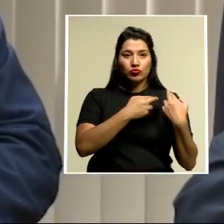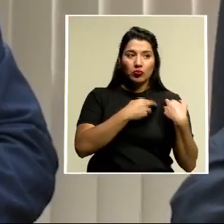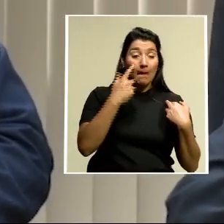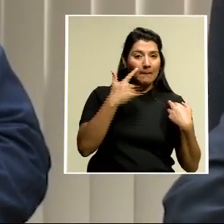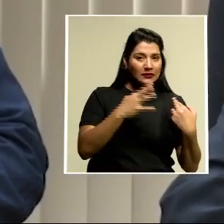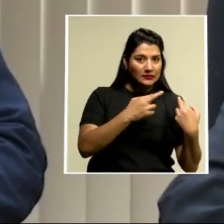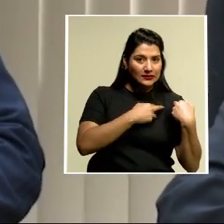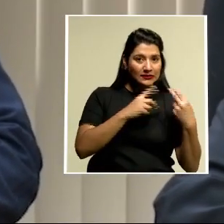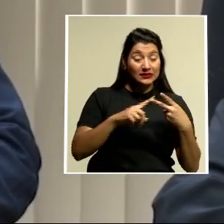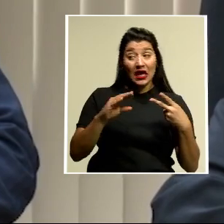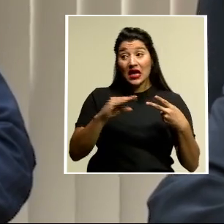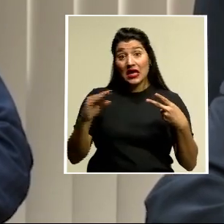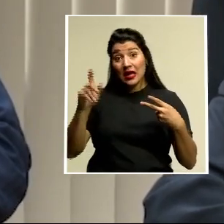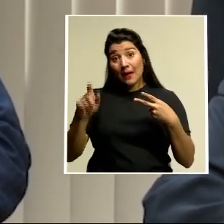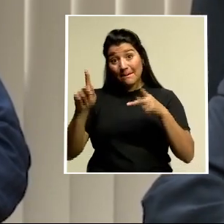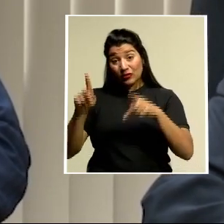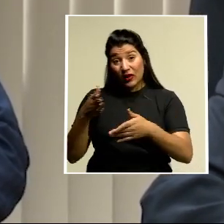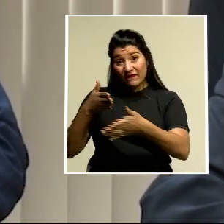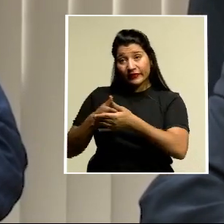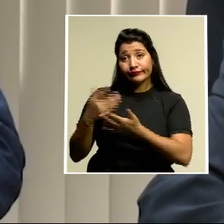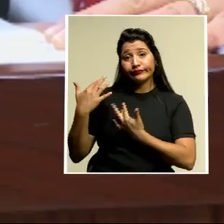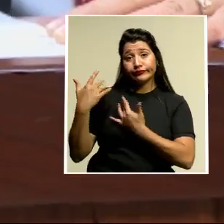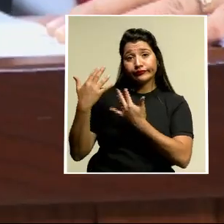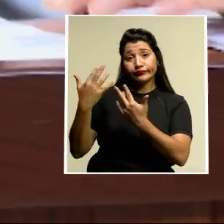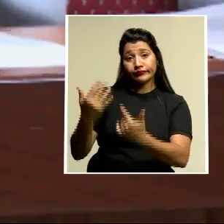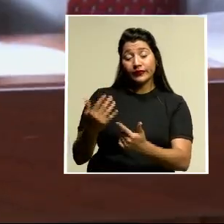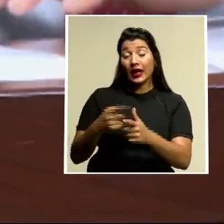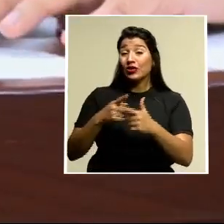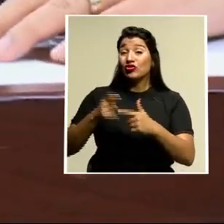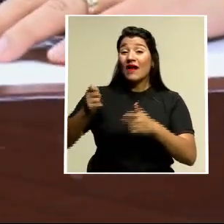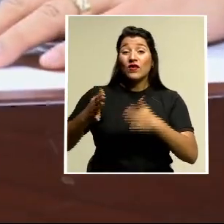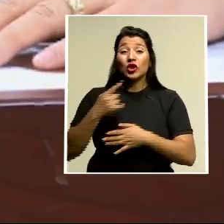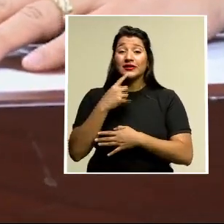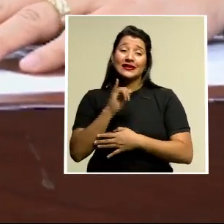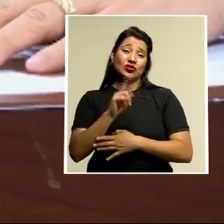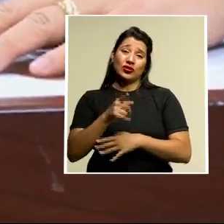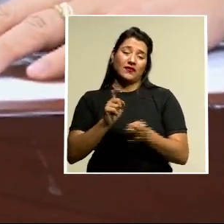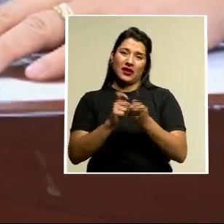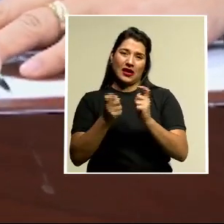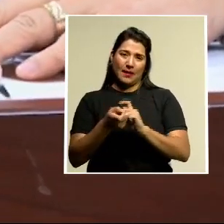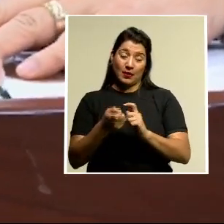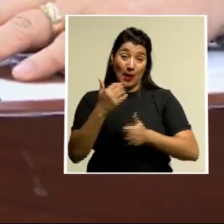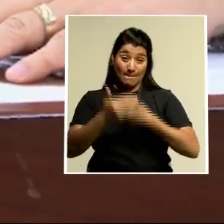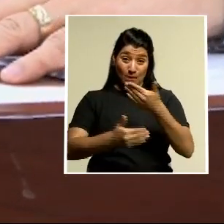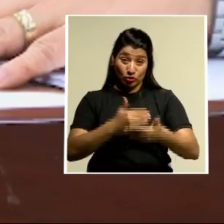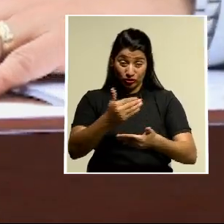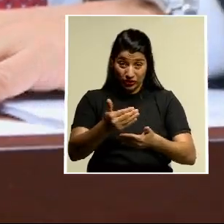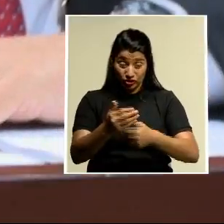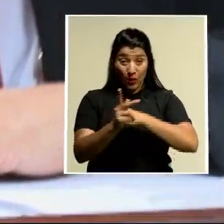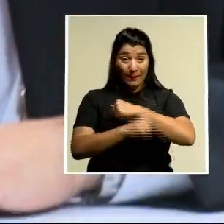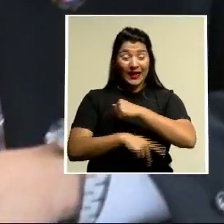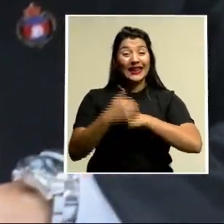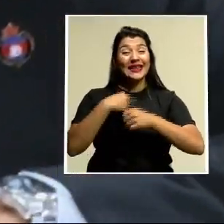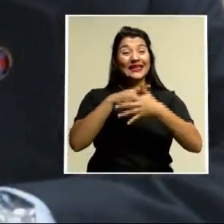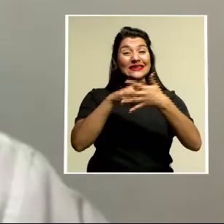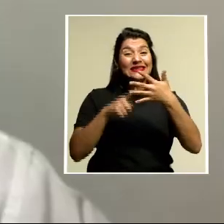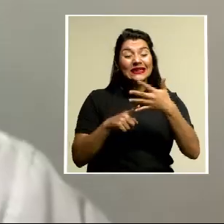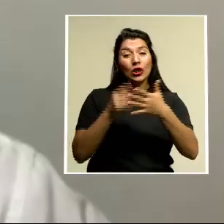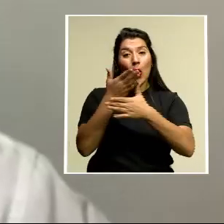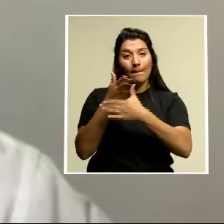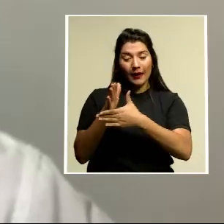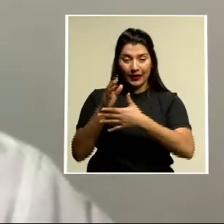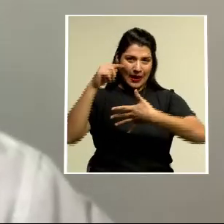etapas. Estas 5 etapas procesales son las que se realizan desde el momento en que se denuncia hasta el momento incluso en